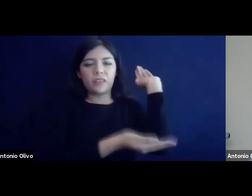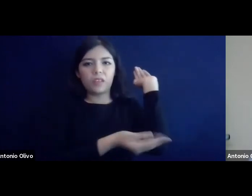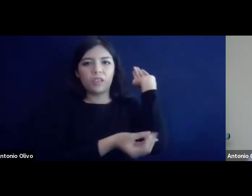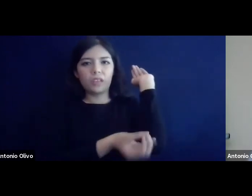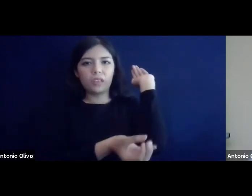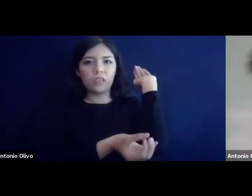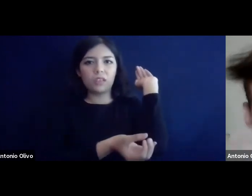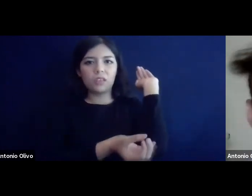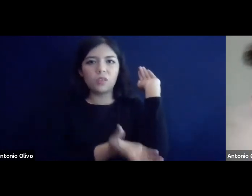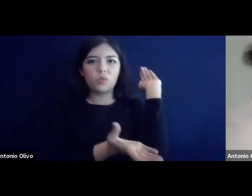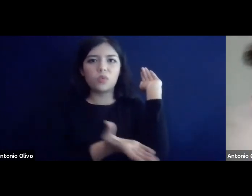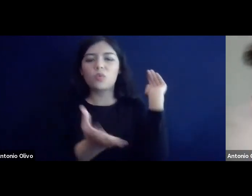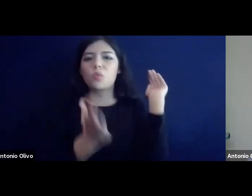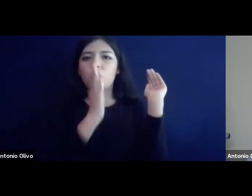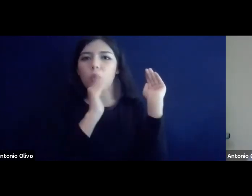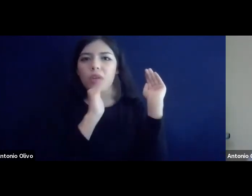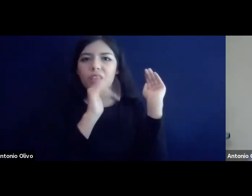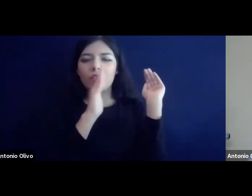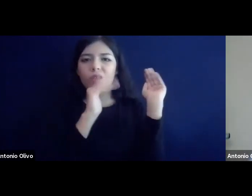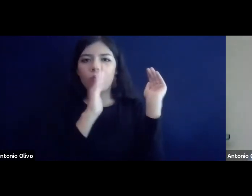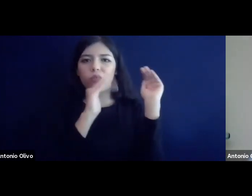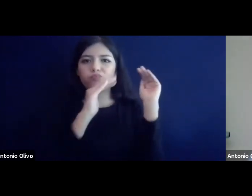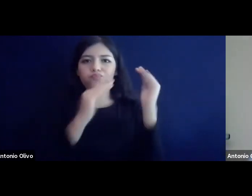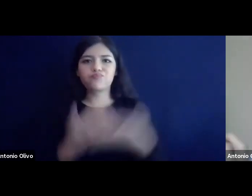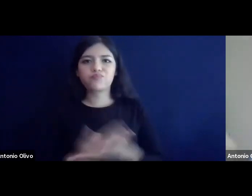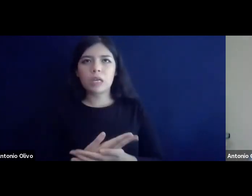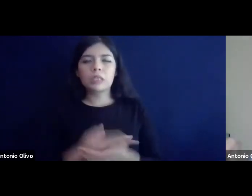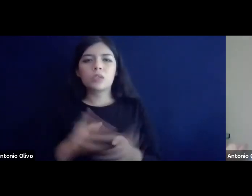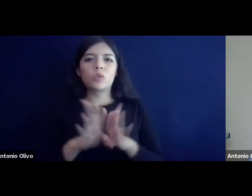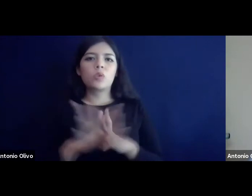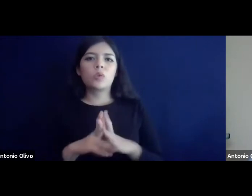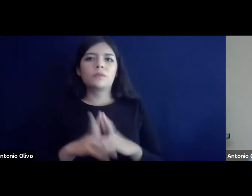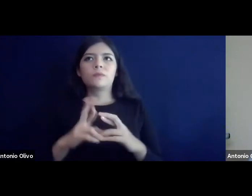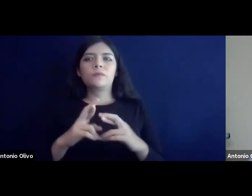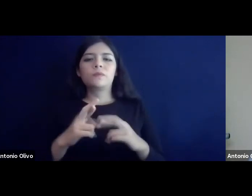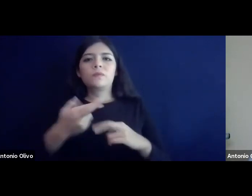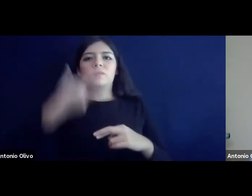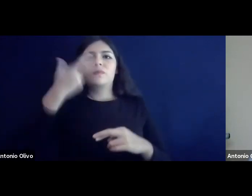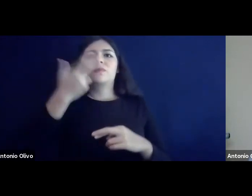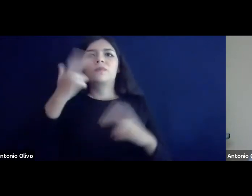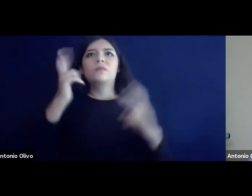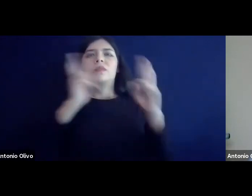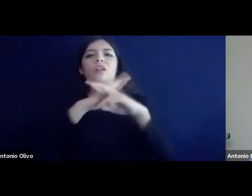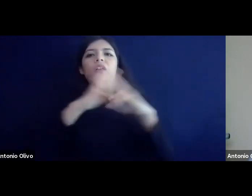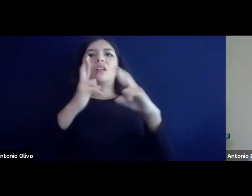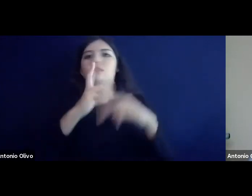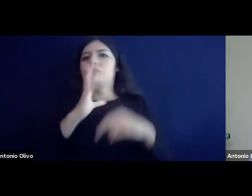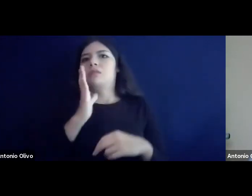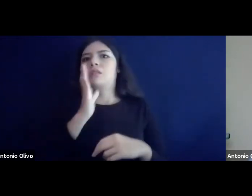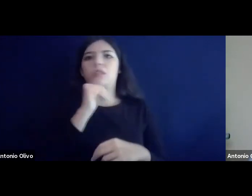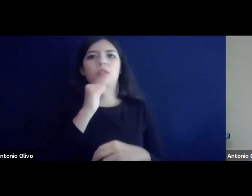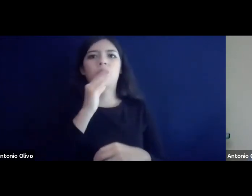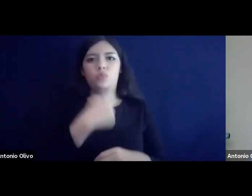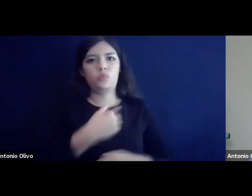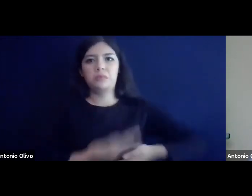el niño respire, desde que sale el líquido amniótico, ahí está contando el tiempo para que salga. El bebé no salía y